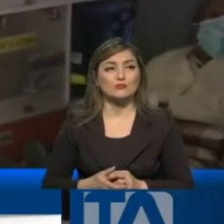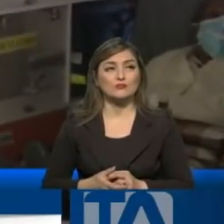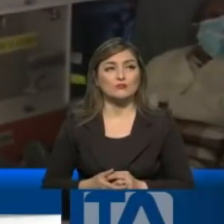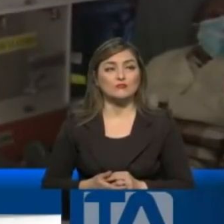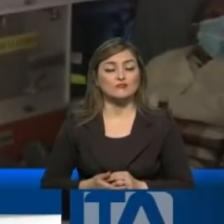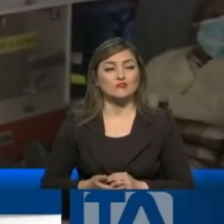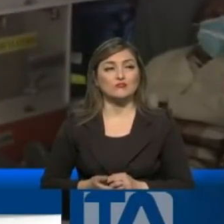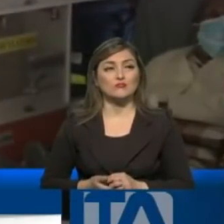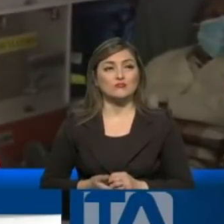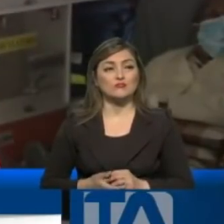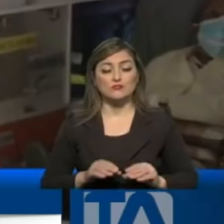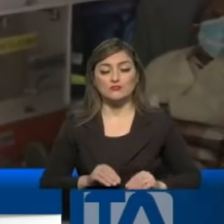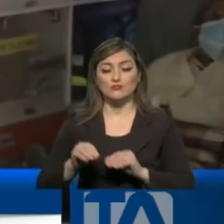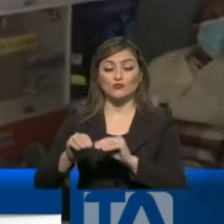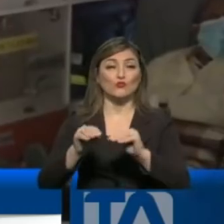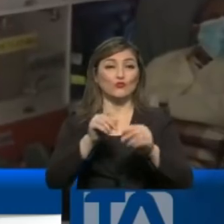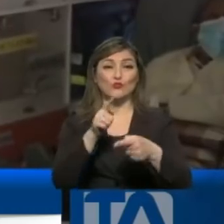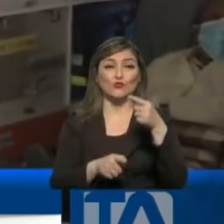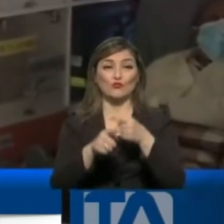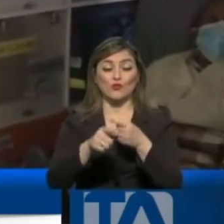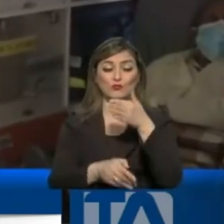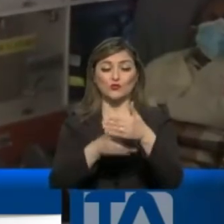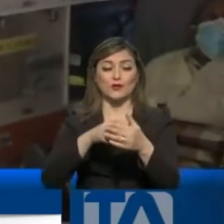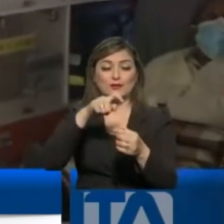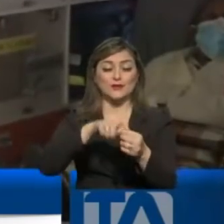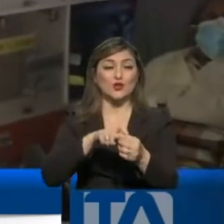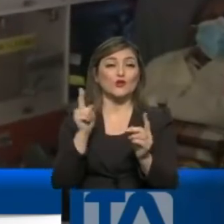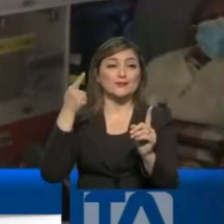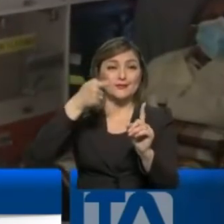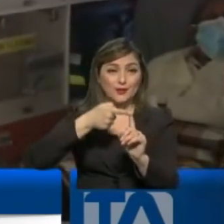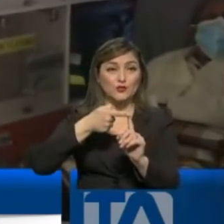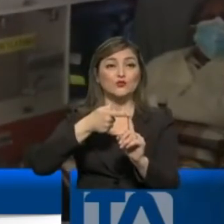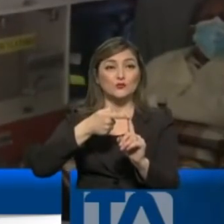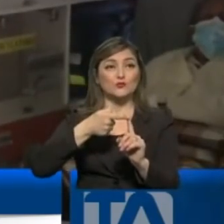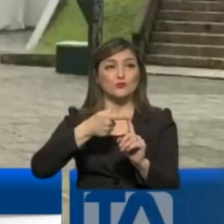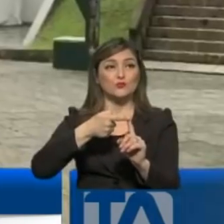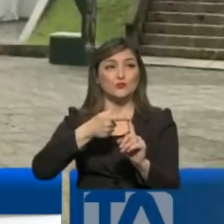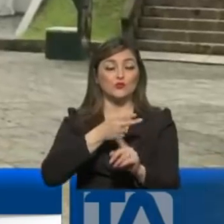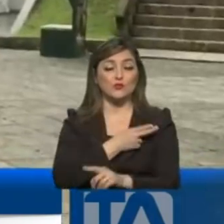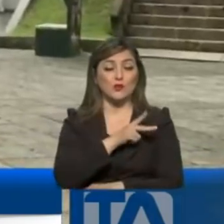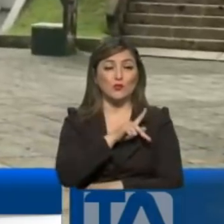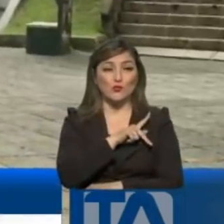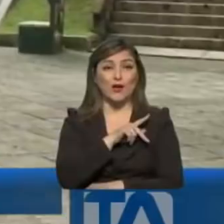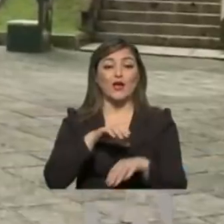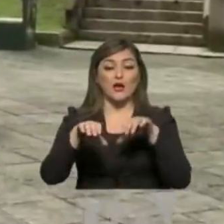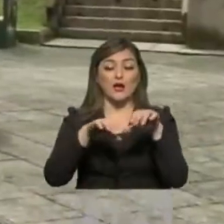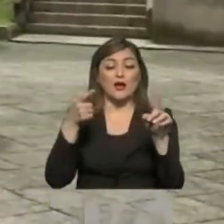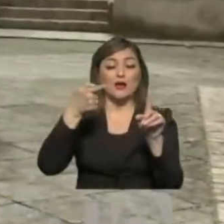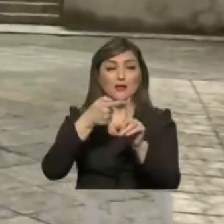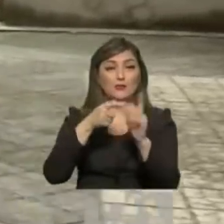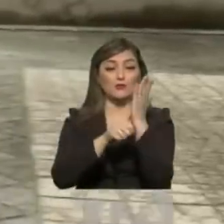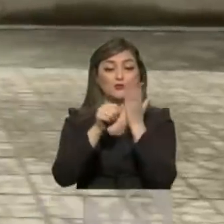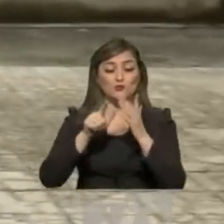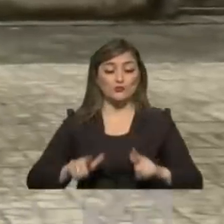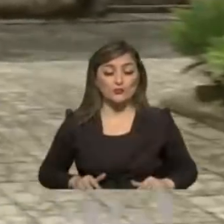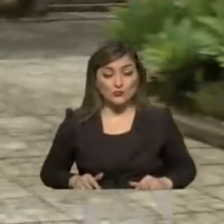para movilizarse, genera el proceso de inscripción directamente acá en la ESPE. Allí coordinarán directamente con el